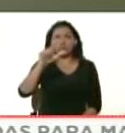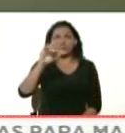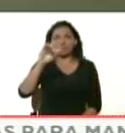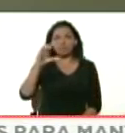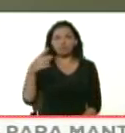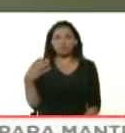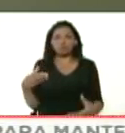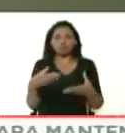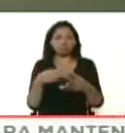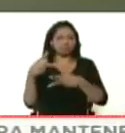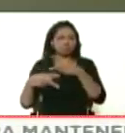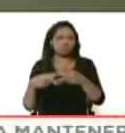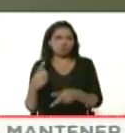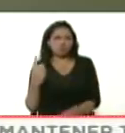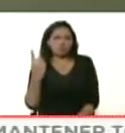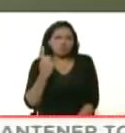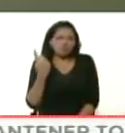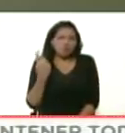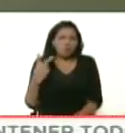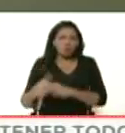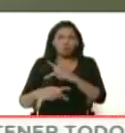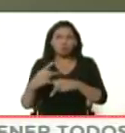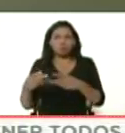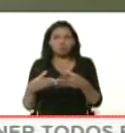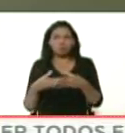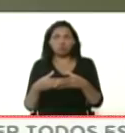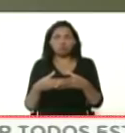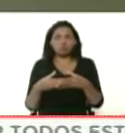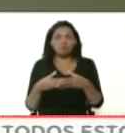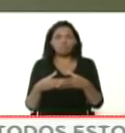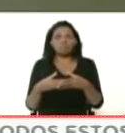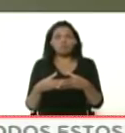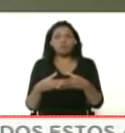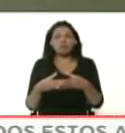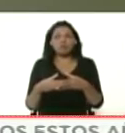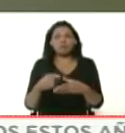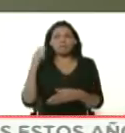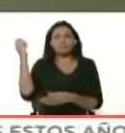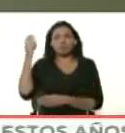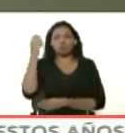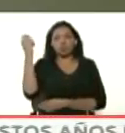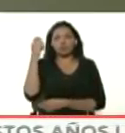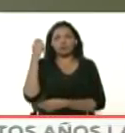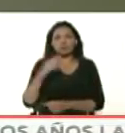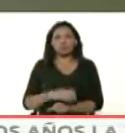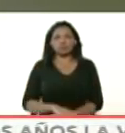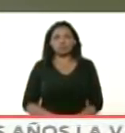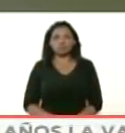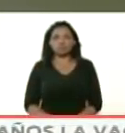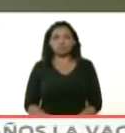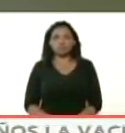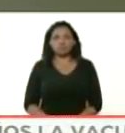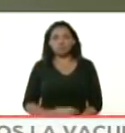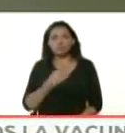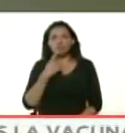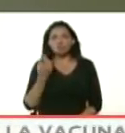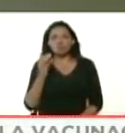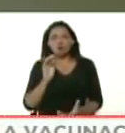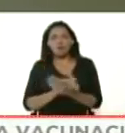pequeña productora, pues, del sector ospino de Estado Portuguesa. Bueno, como lo dijo el compañero,